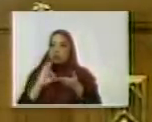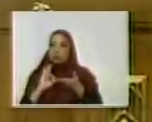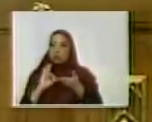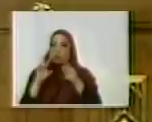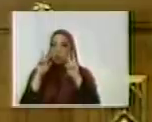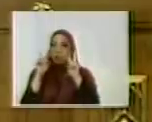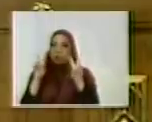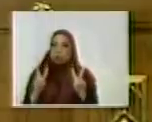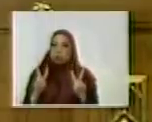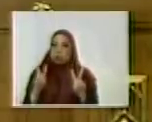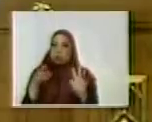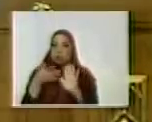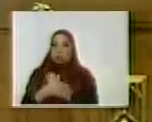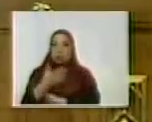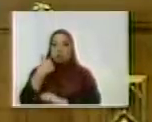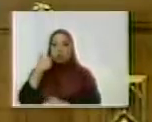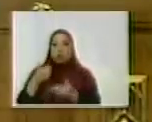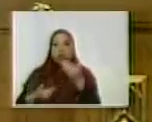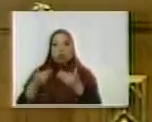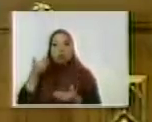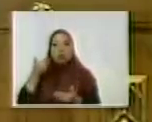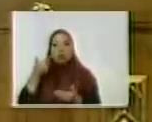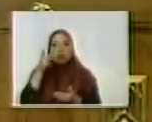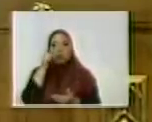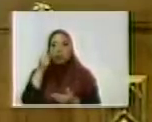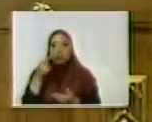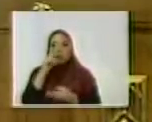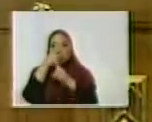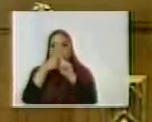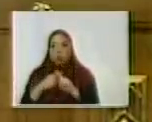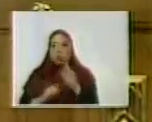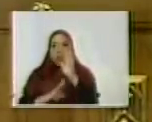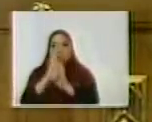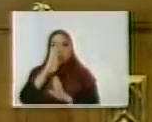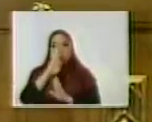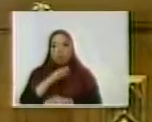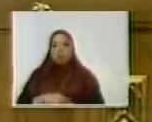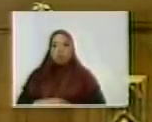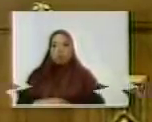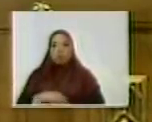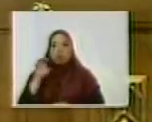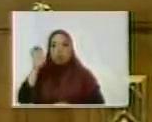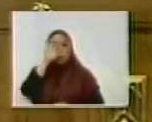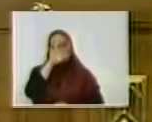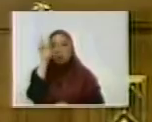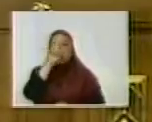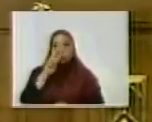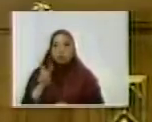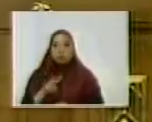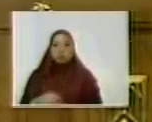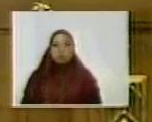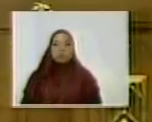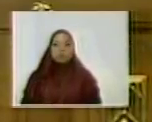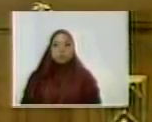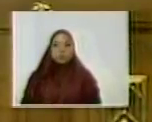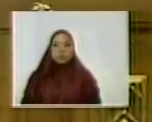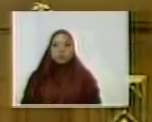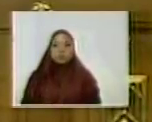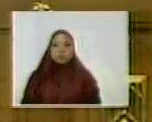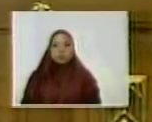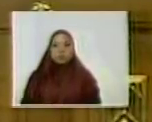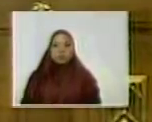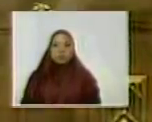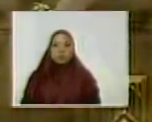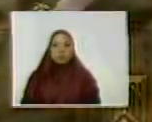visión de equilibrio, de recuperación y desarrollo de la patria venezolana. Muy buenas tardes, muchas gracias por la